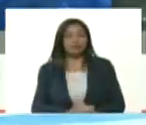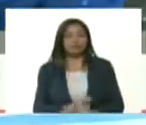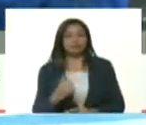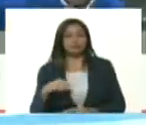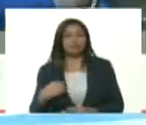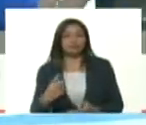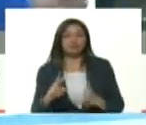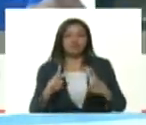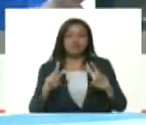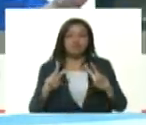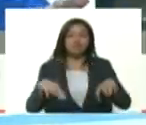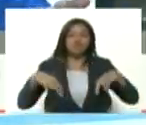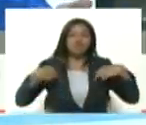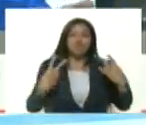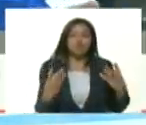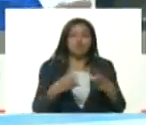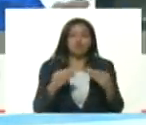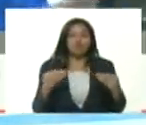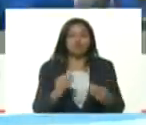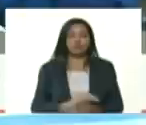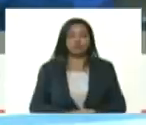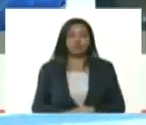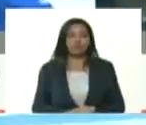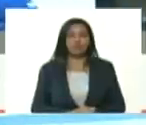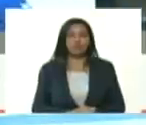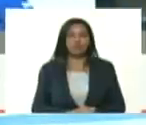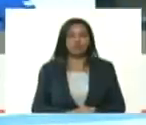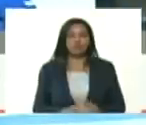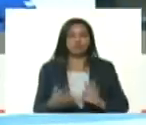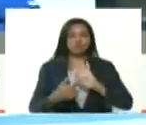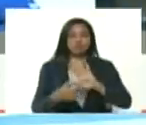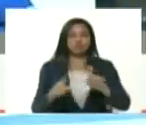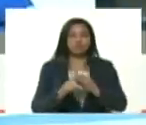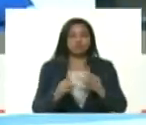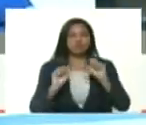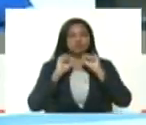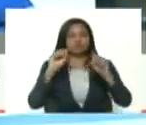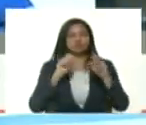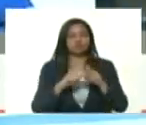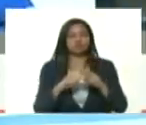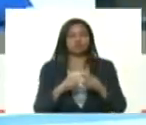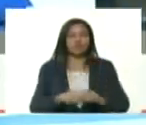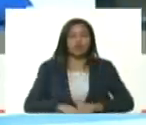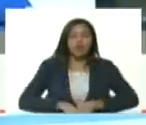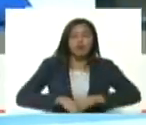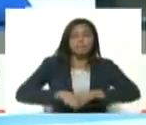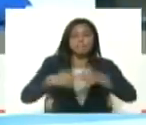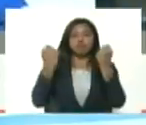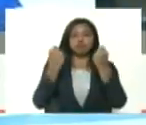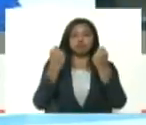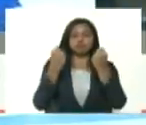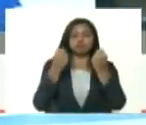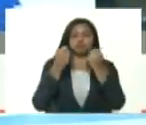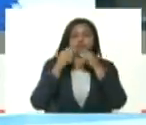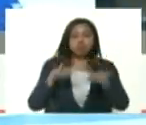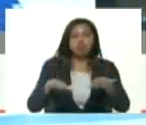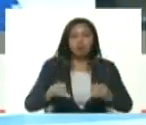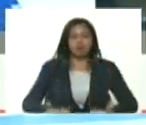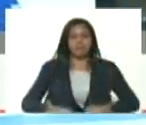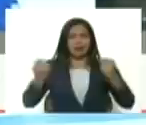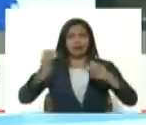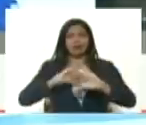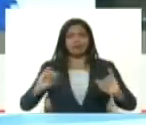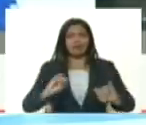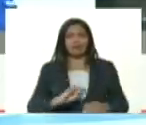de radicalizar y además de lograr la ruptura de las cadenas de transmisión